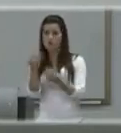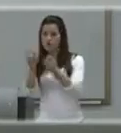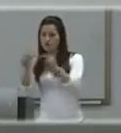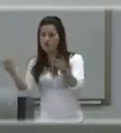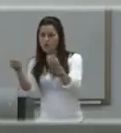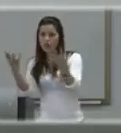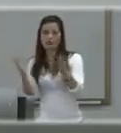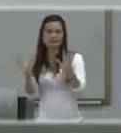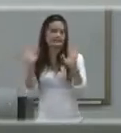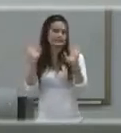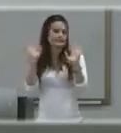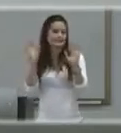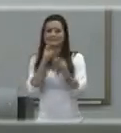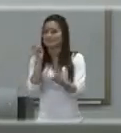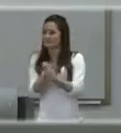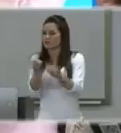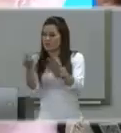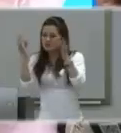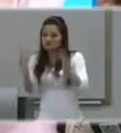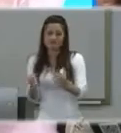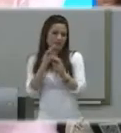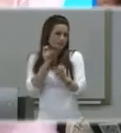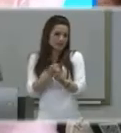través de las cifras oficiales.